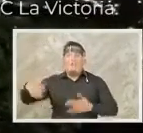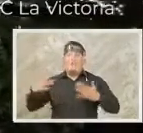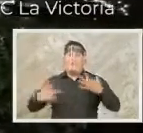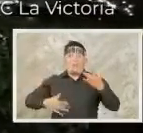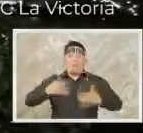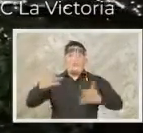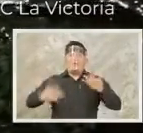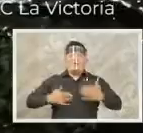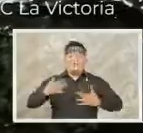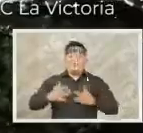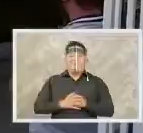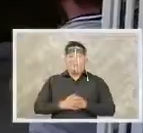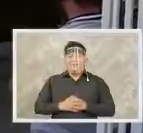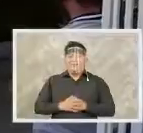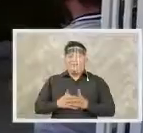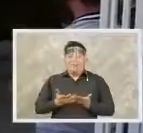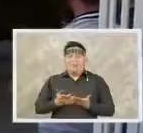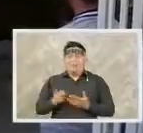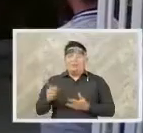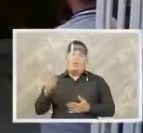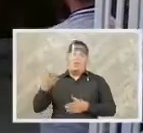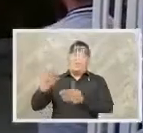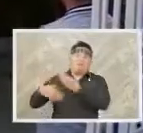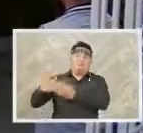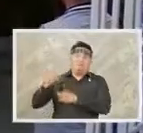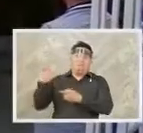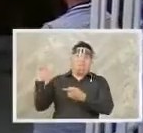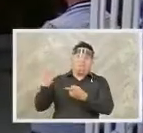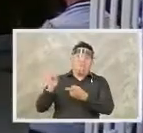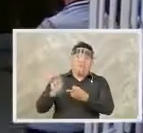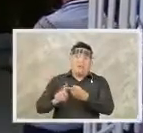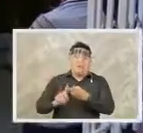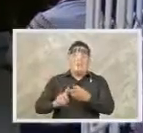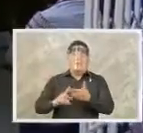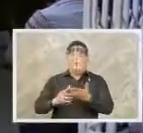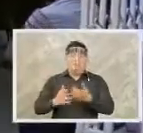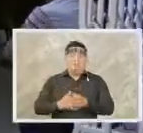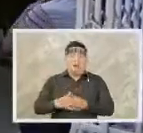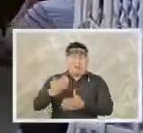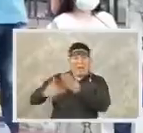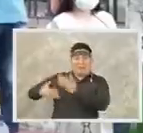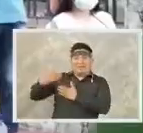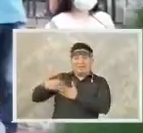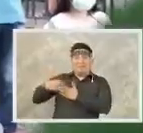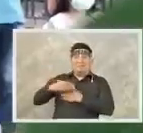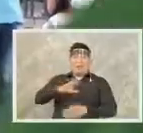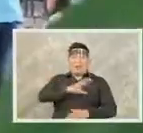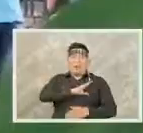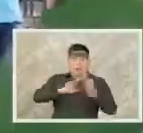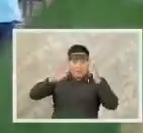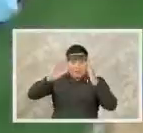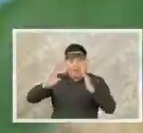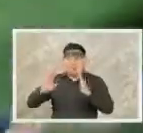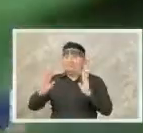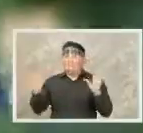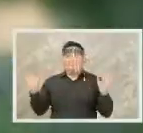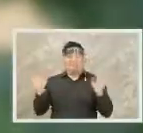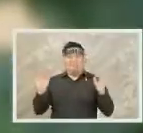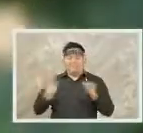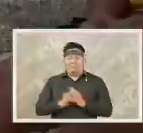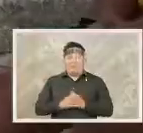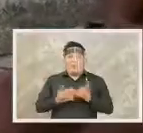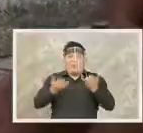viene realizando desde hace mucho tiempo, que ninguna administración nos ha prestado atención, y hoy en día